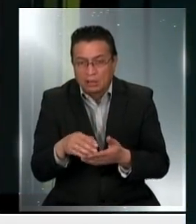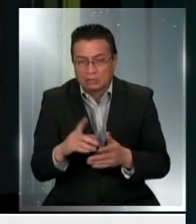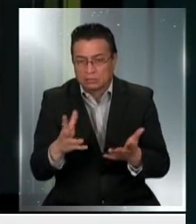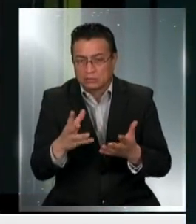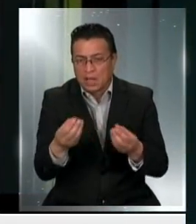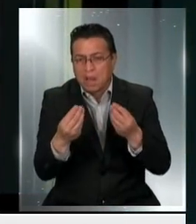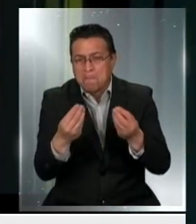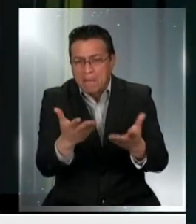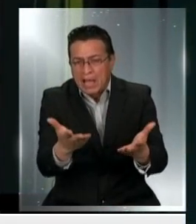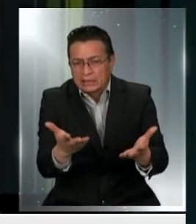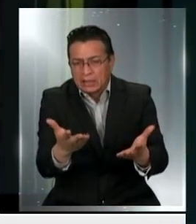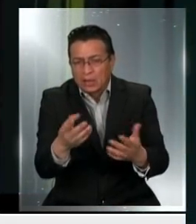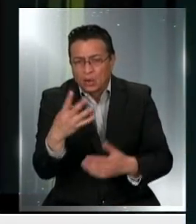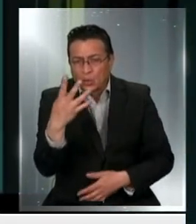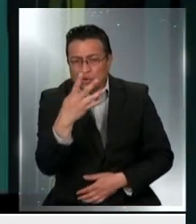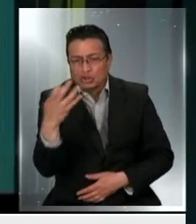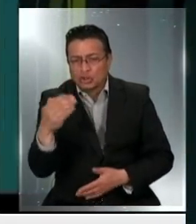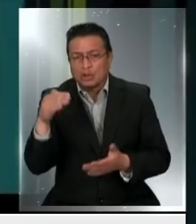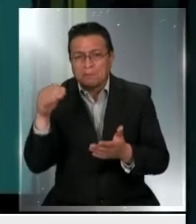pasa?